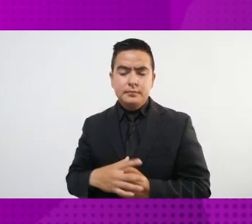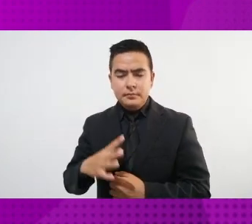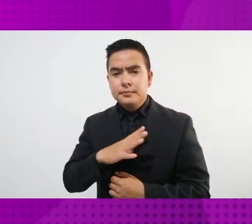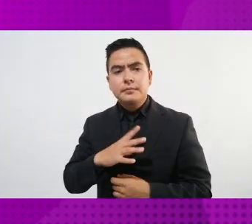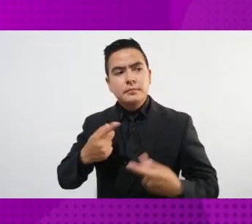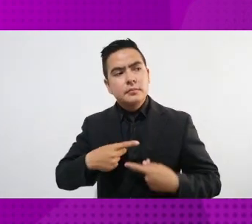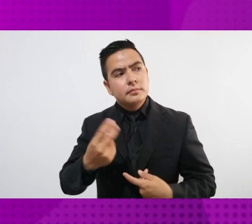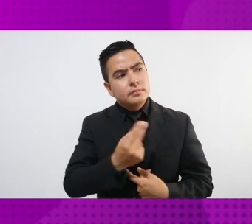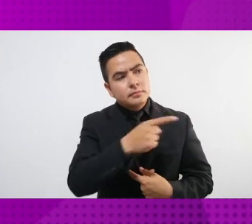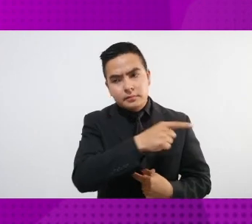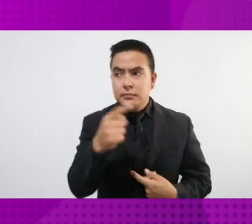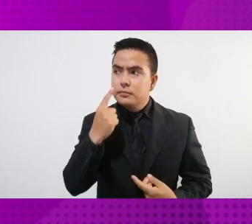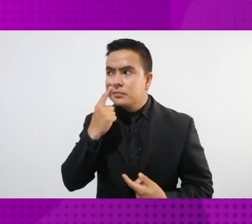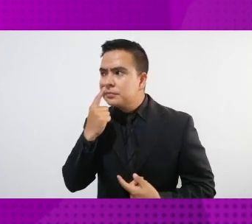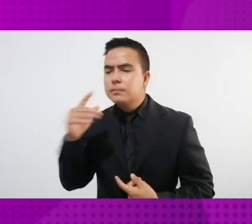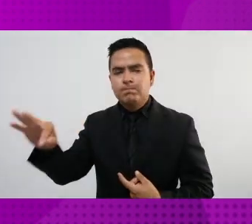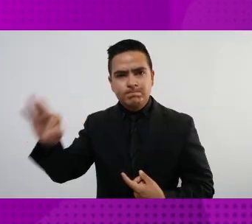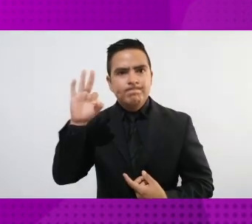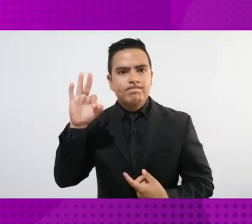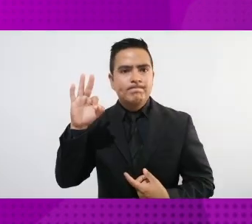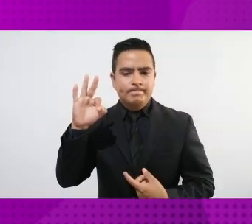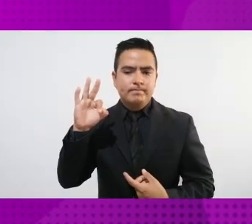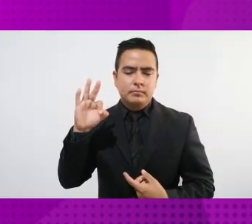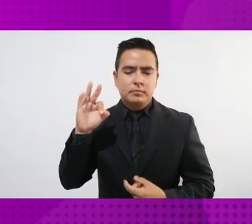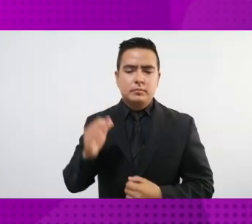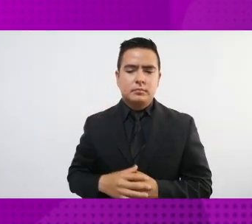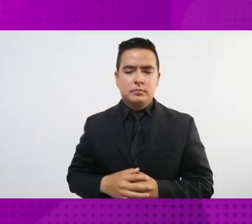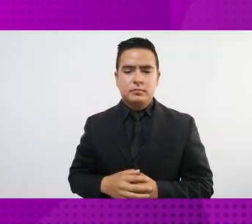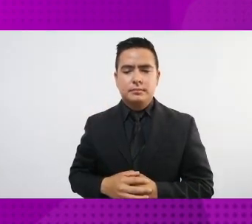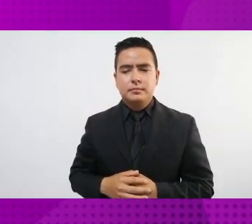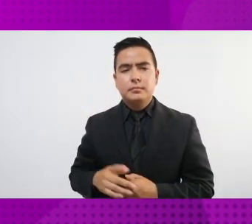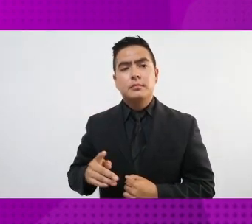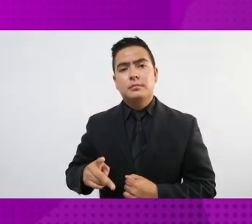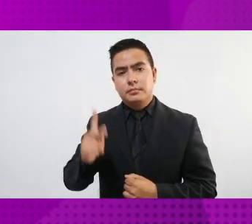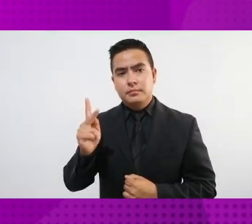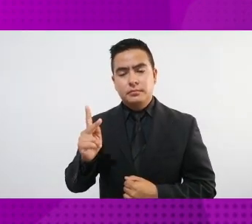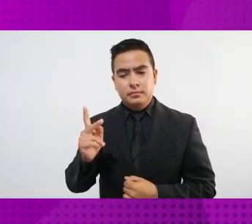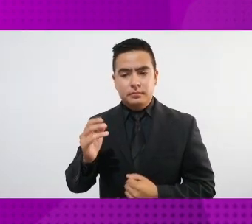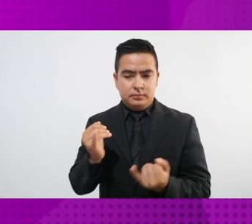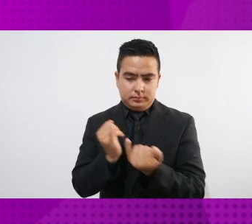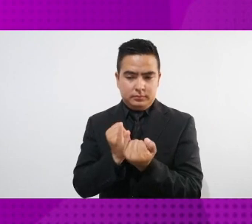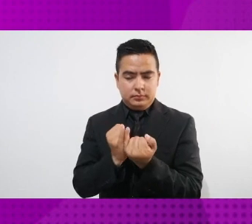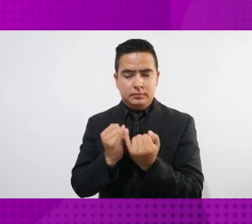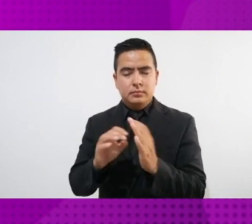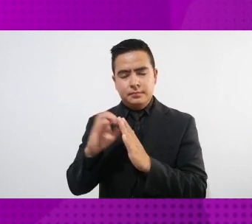parlamento sin la participación ciudadana, desde el punto de vista teórico sería también imposible pensar en